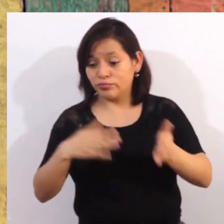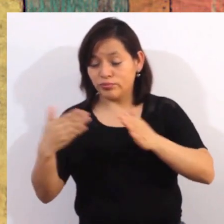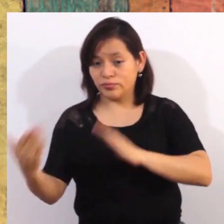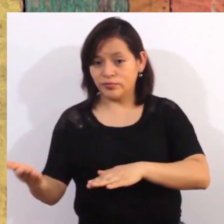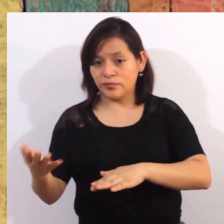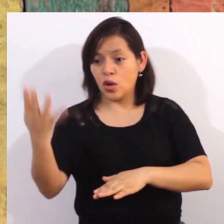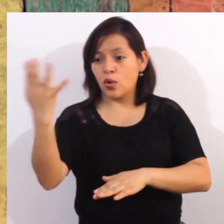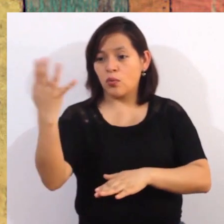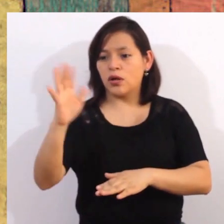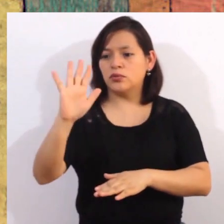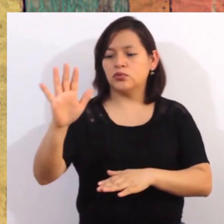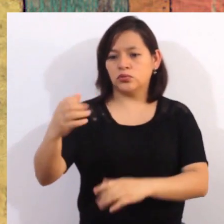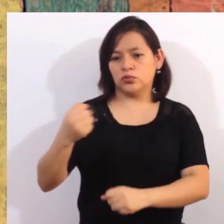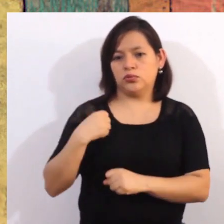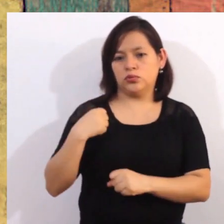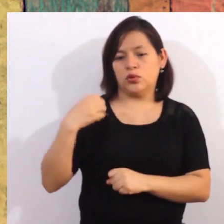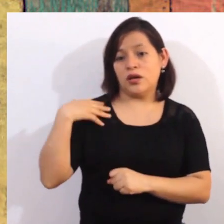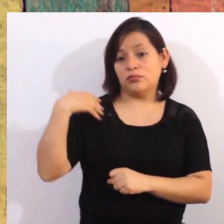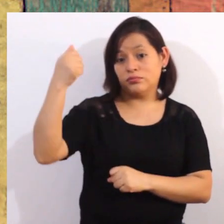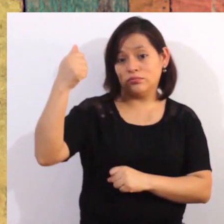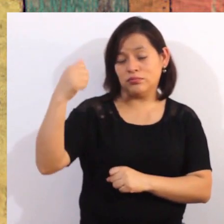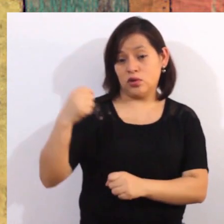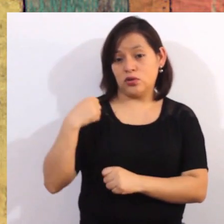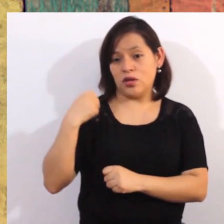tomaron el reino que